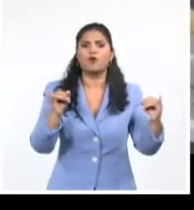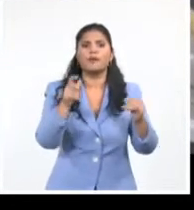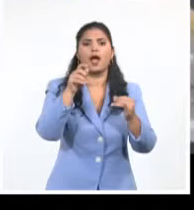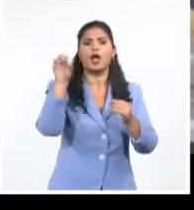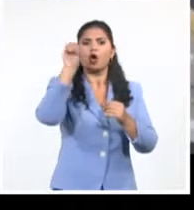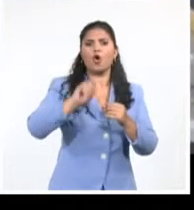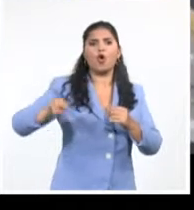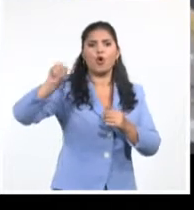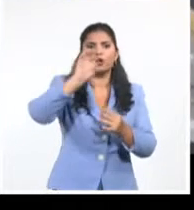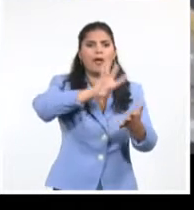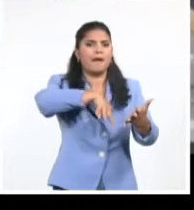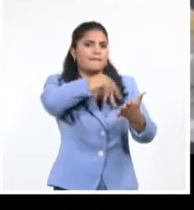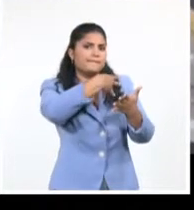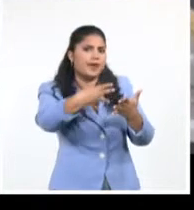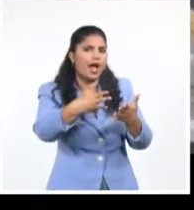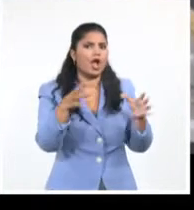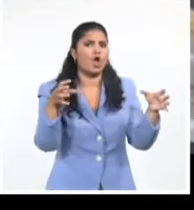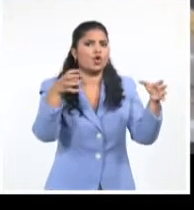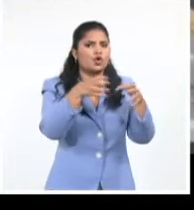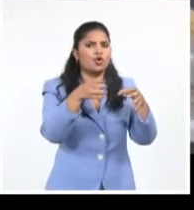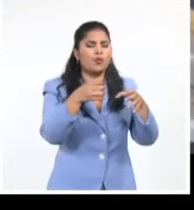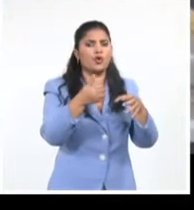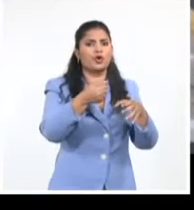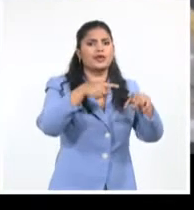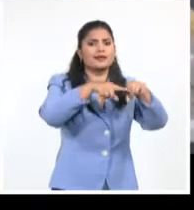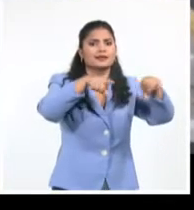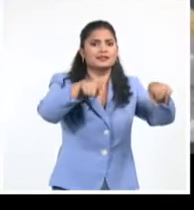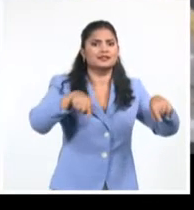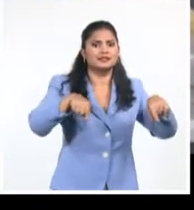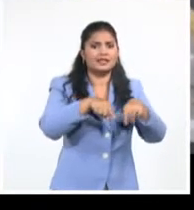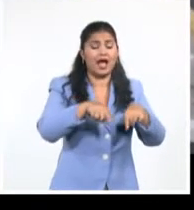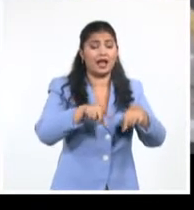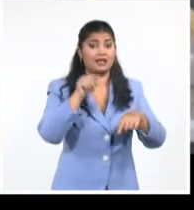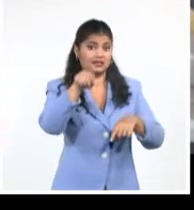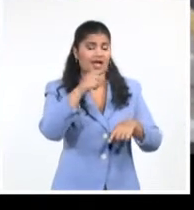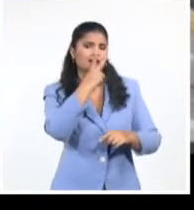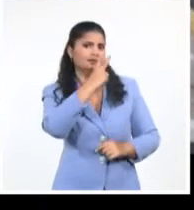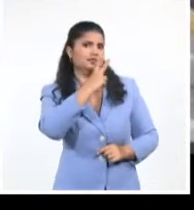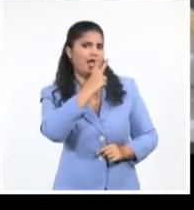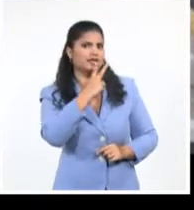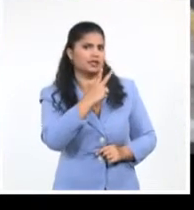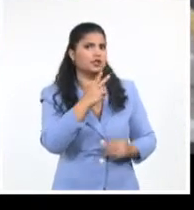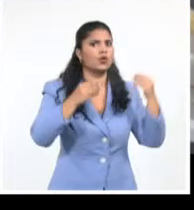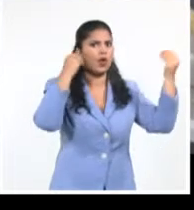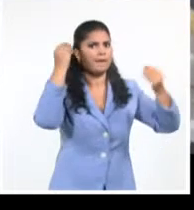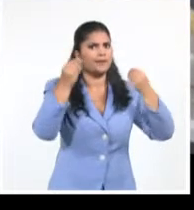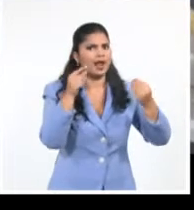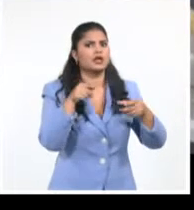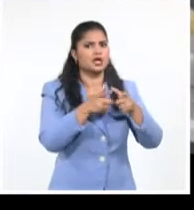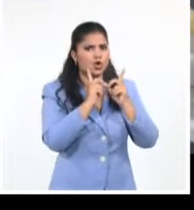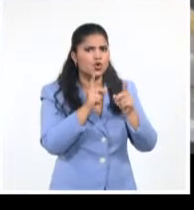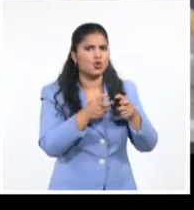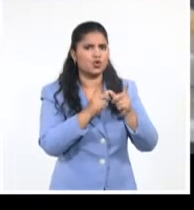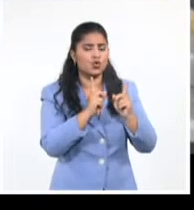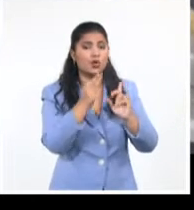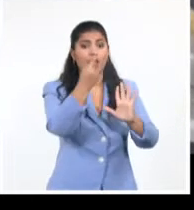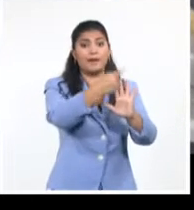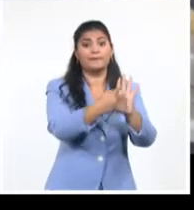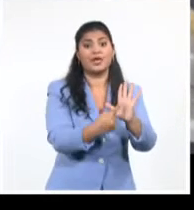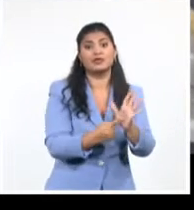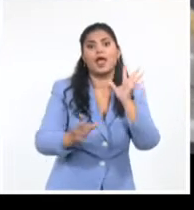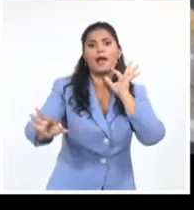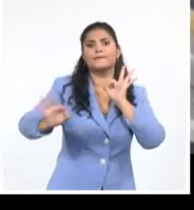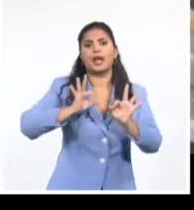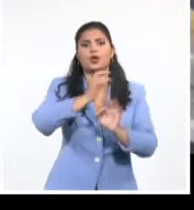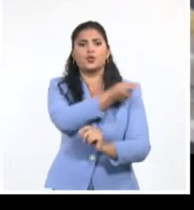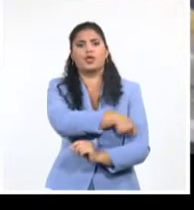y creación de una sala de operaciones centrales. También se tomaron varias medidas para ayudar